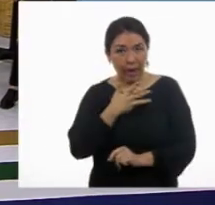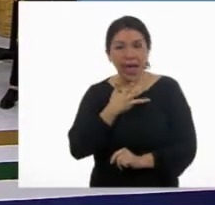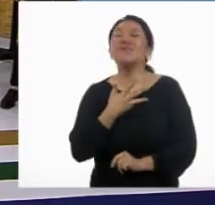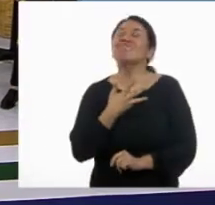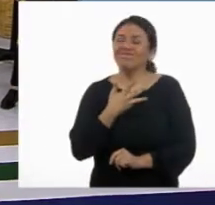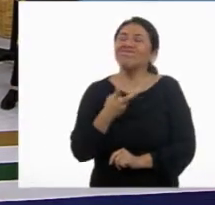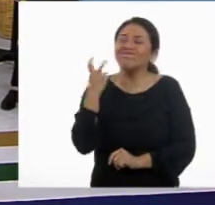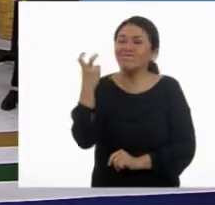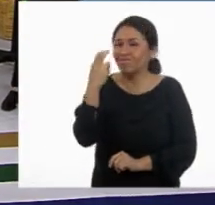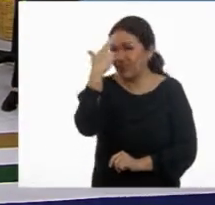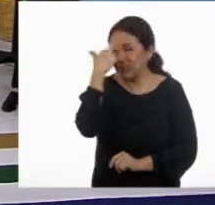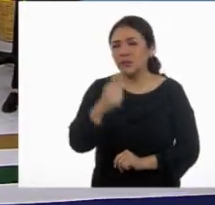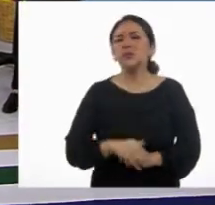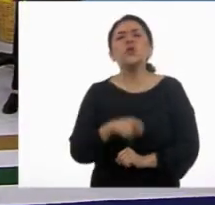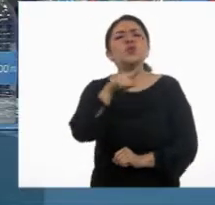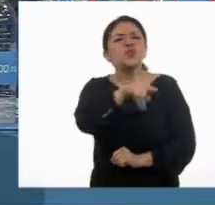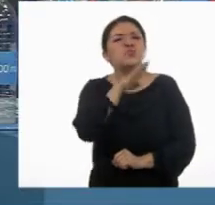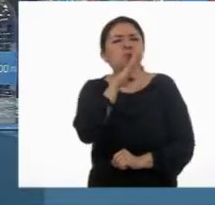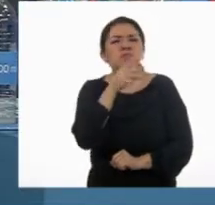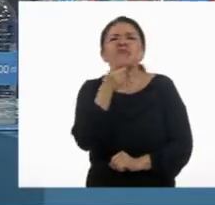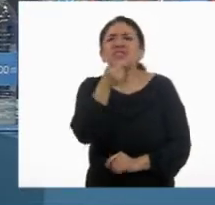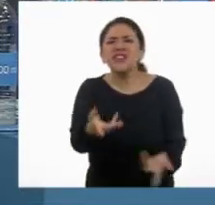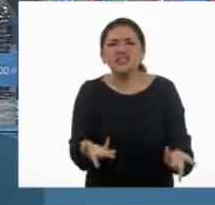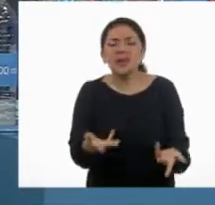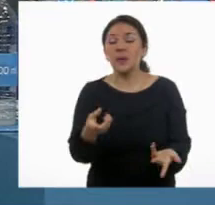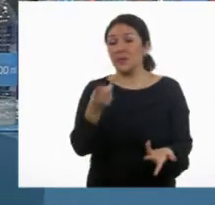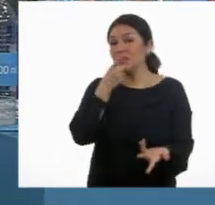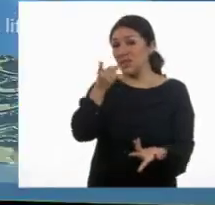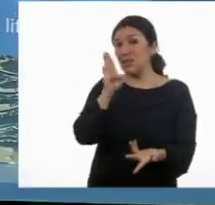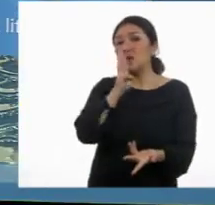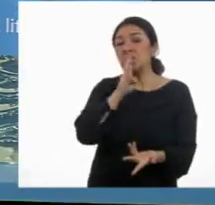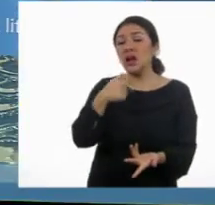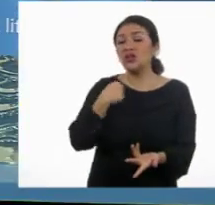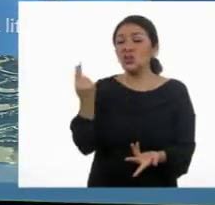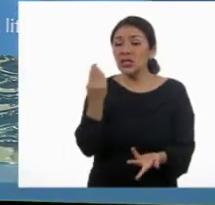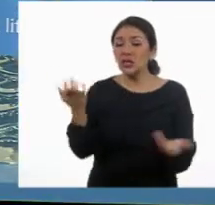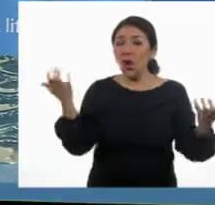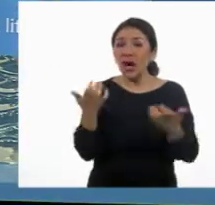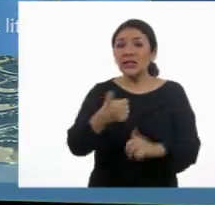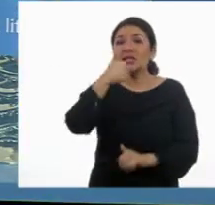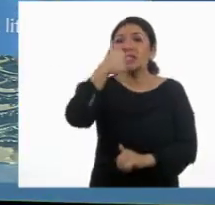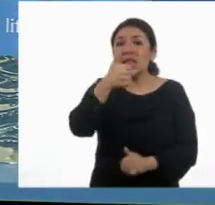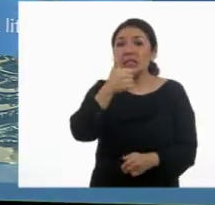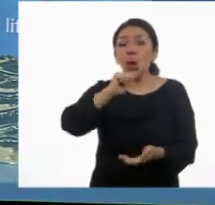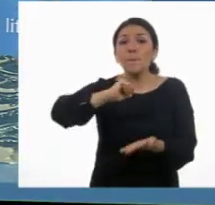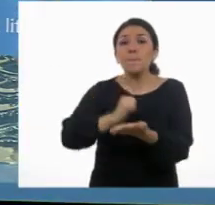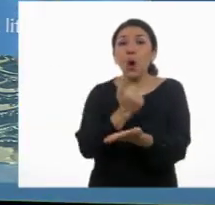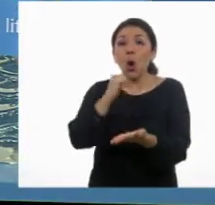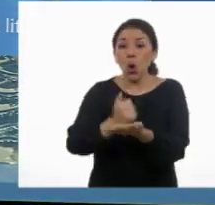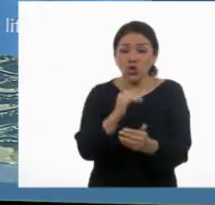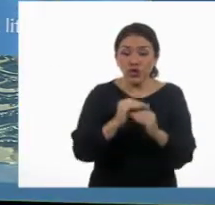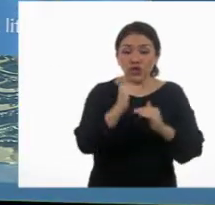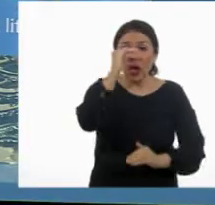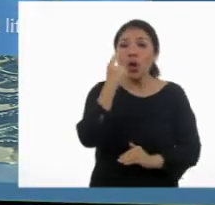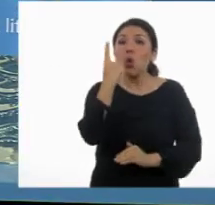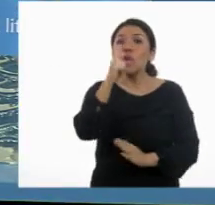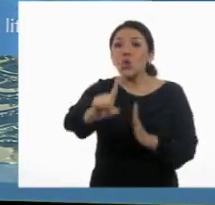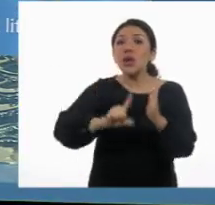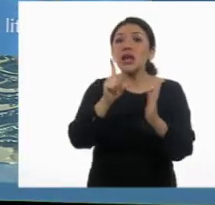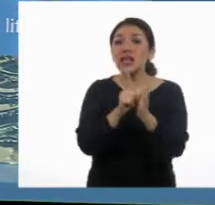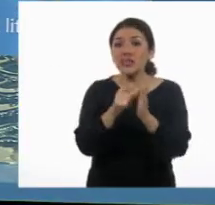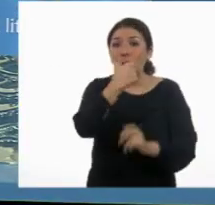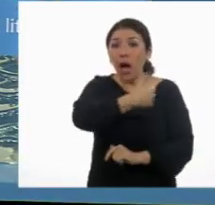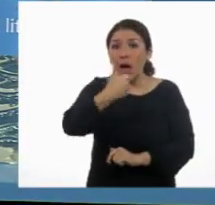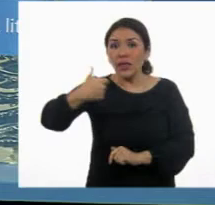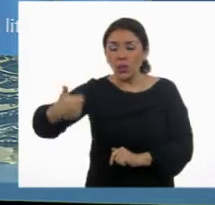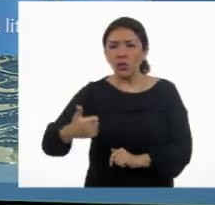Exactamente, maestra. ¿Y qué te pidió tu mamá? Me pide que haga 6 botellas de 1 litro.